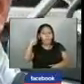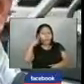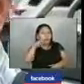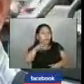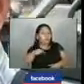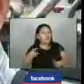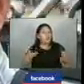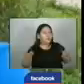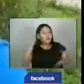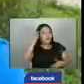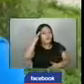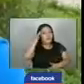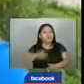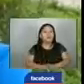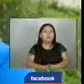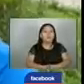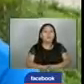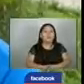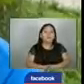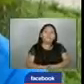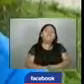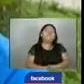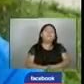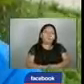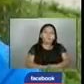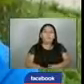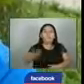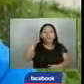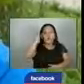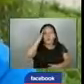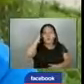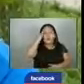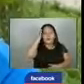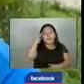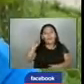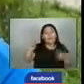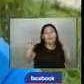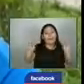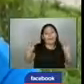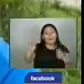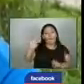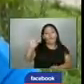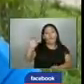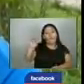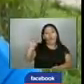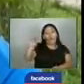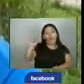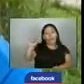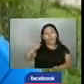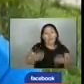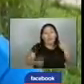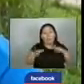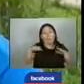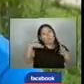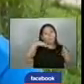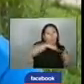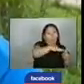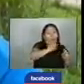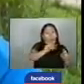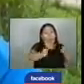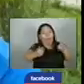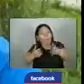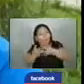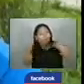importante conocerlo. Sí, yo sé de qué se trata ese fondo, lo que es el FONAPI para las personas que salen lesionadas en los accidentes.